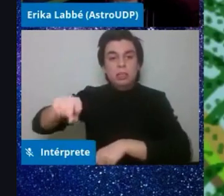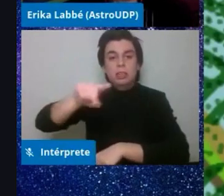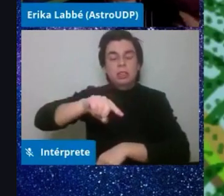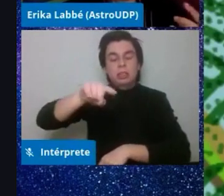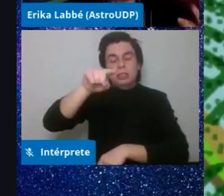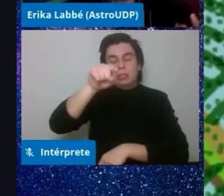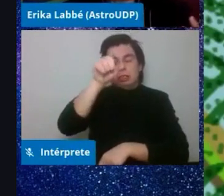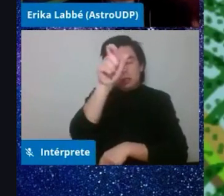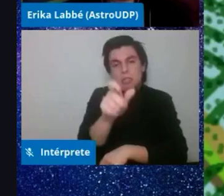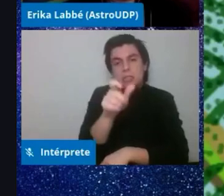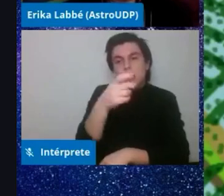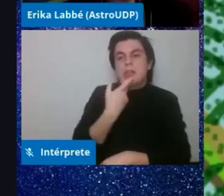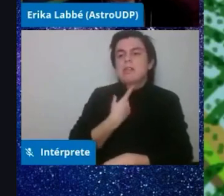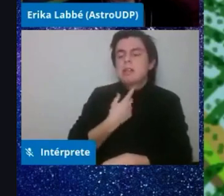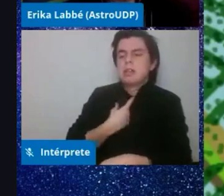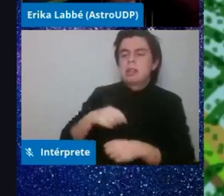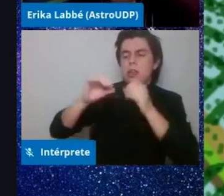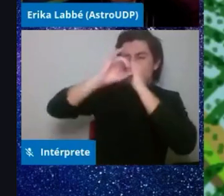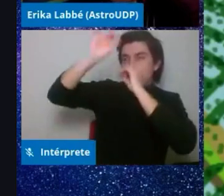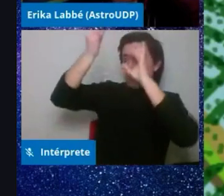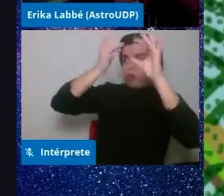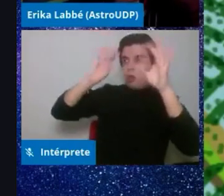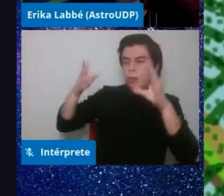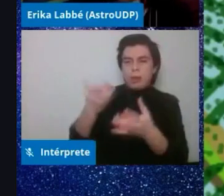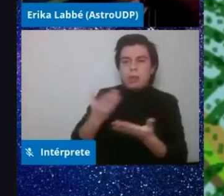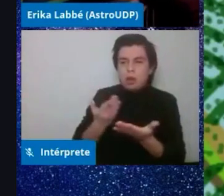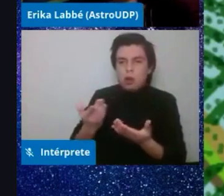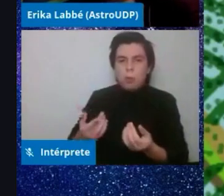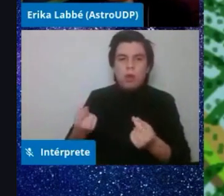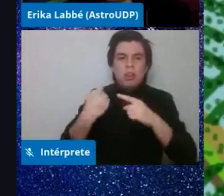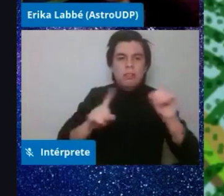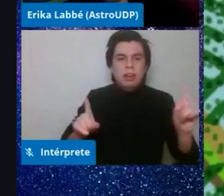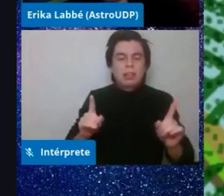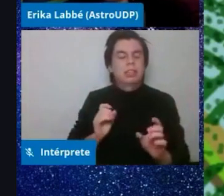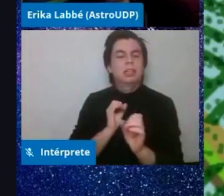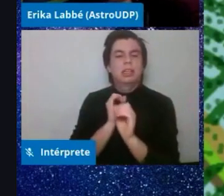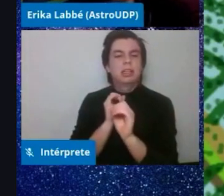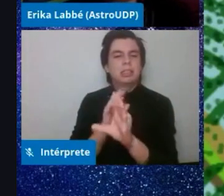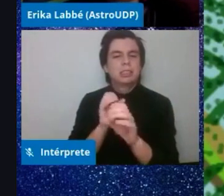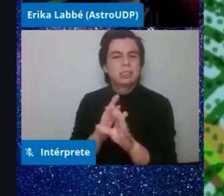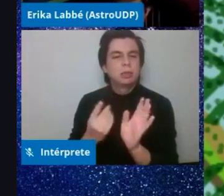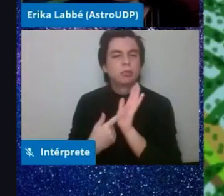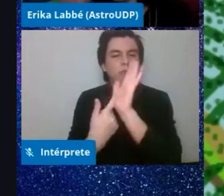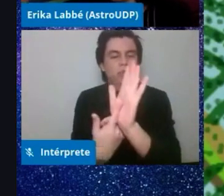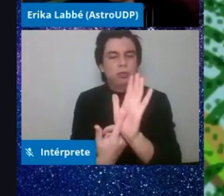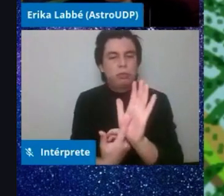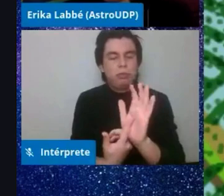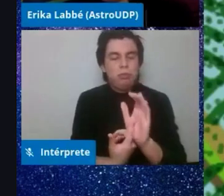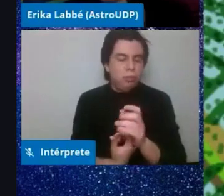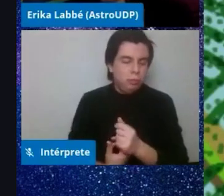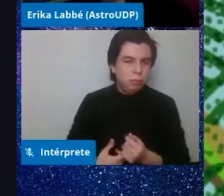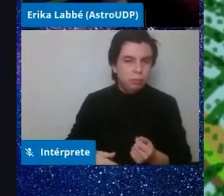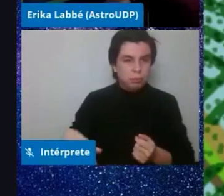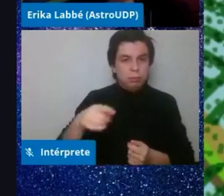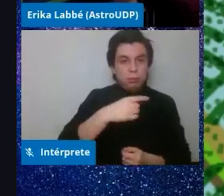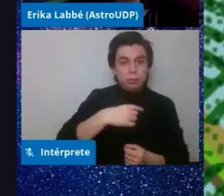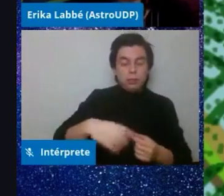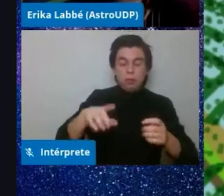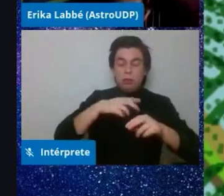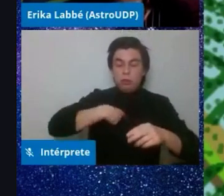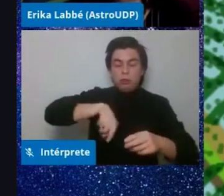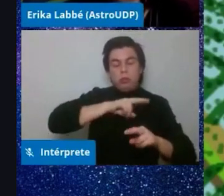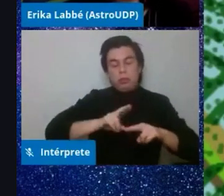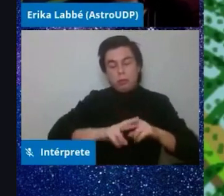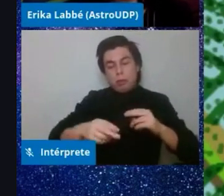y les interesa también esta forma diferente de mostrarla, porque finalmente con todas las actividades que hemos